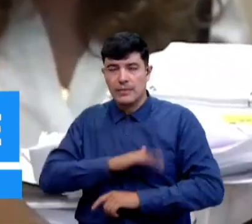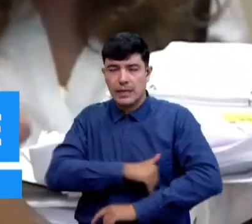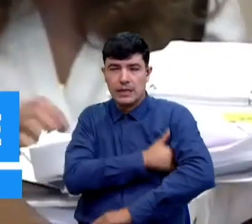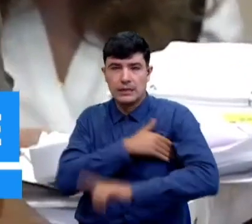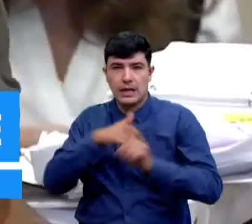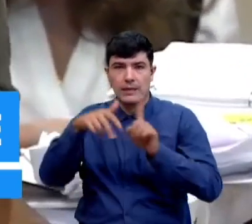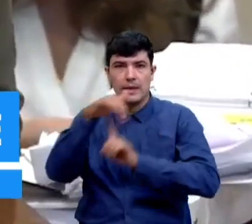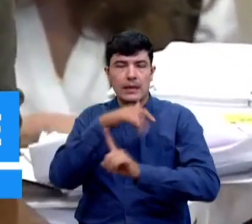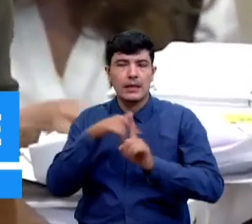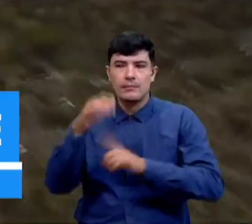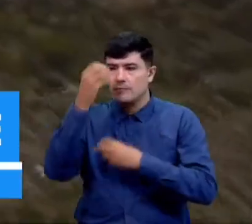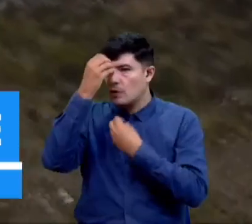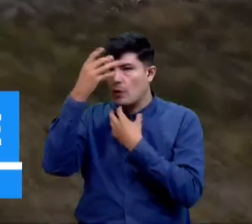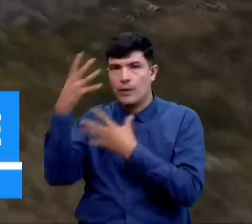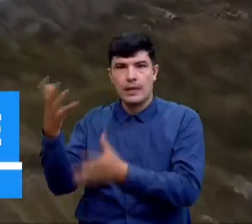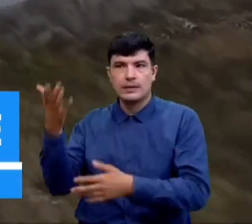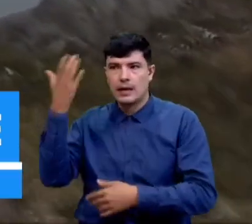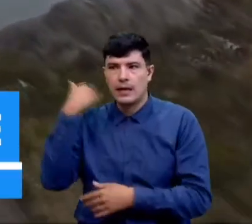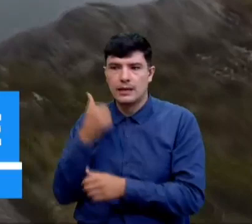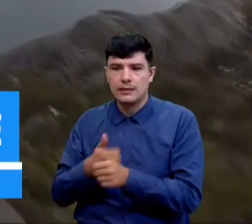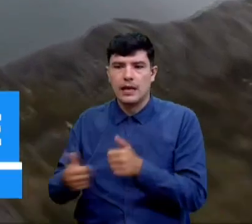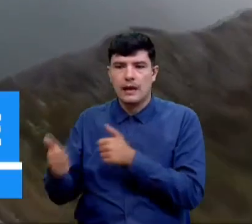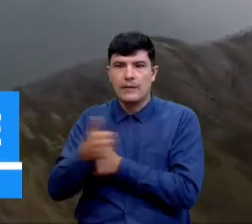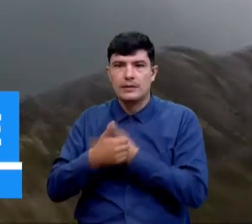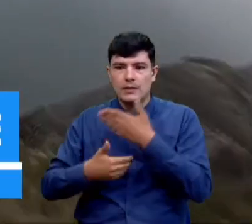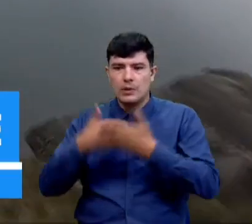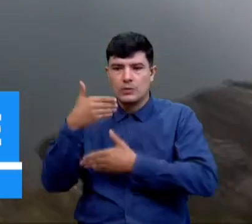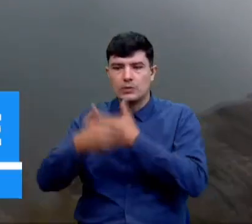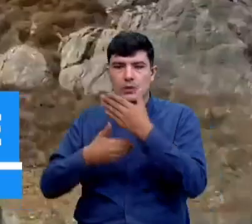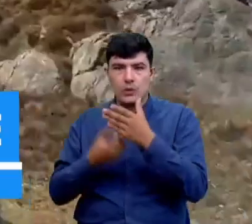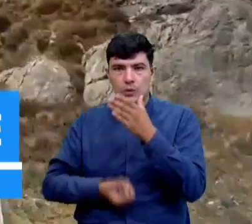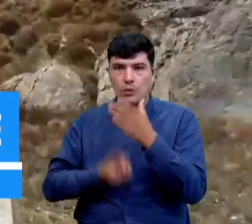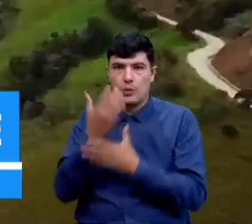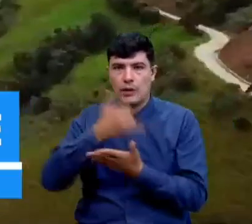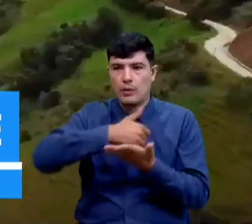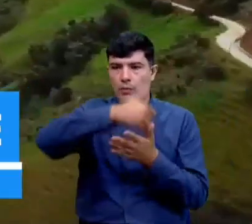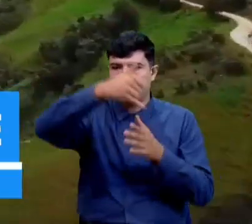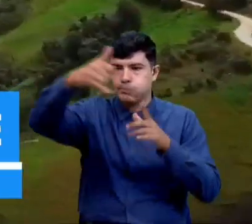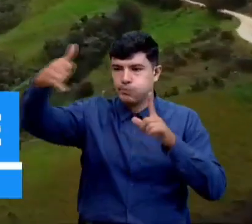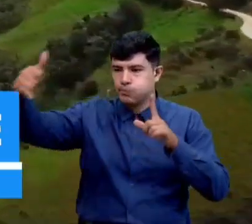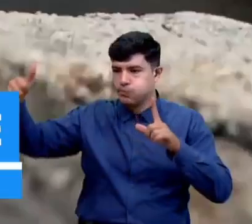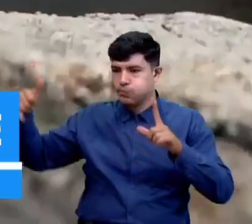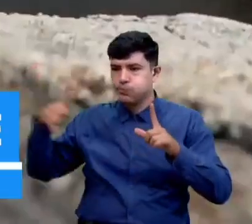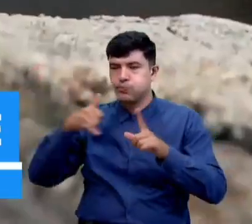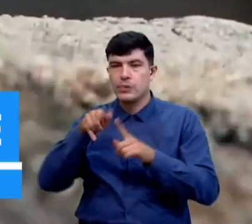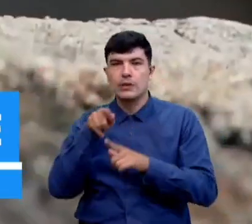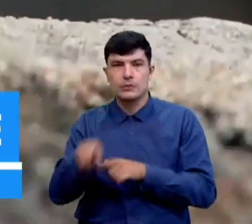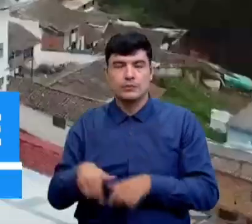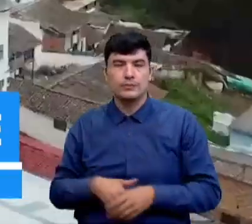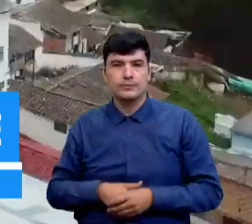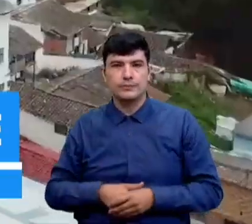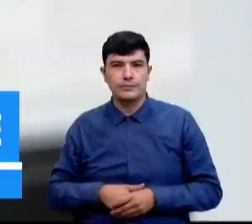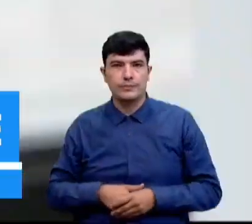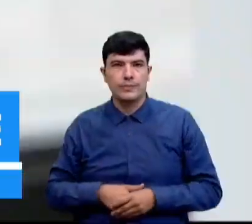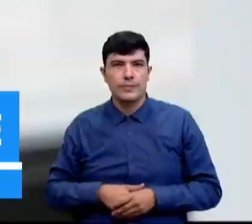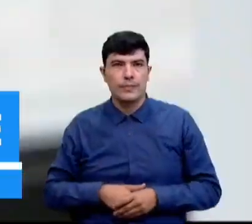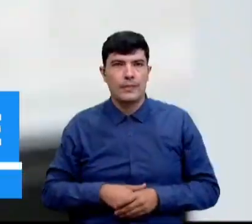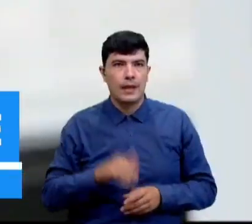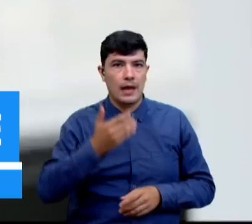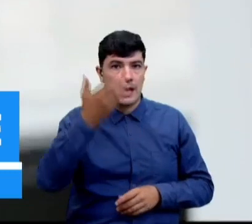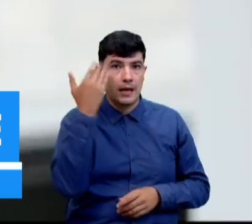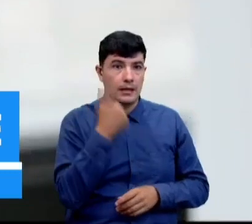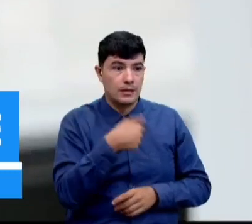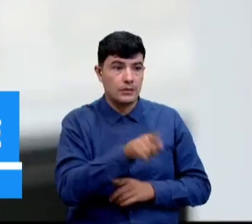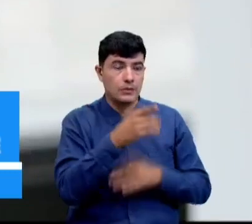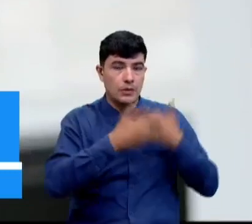de desacato por los avances en el proceso de la nueva delimitación del páramo de Santo urbana el plazo que fijó en su momento